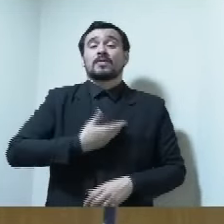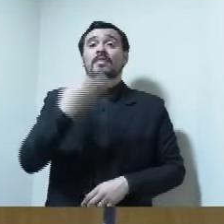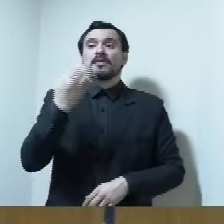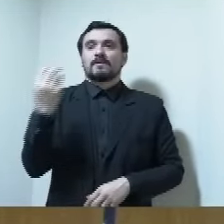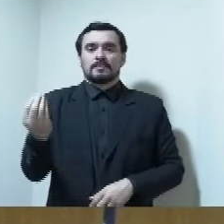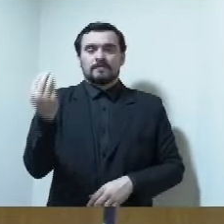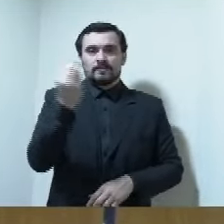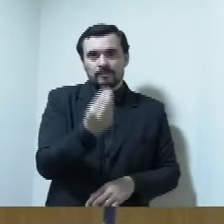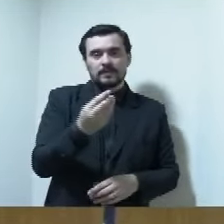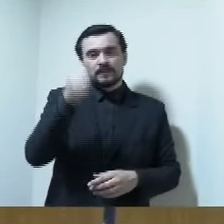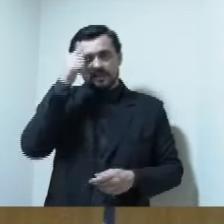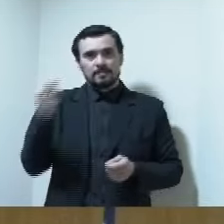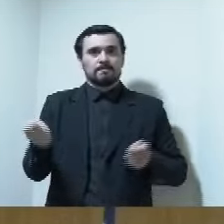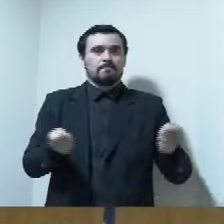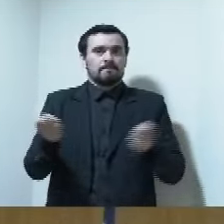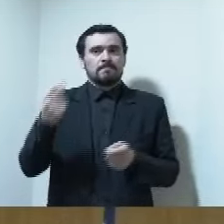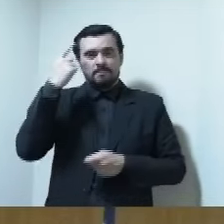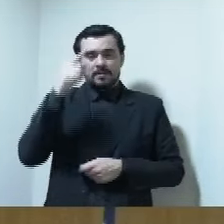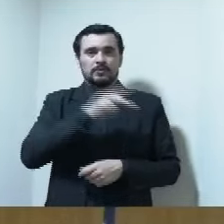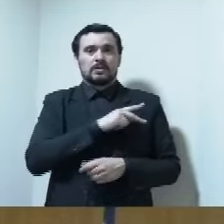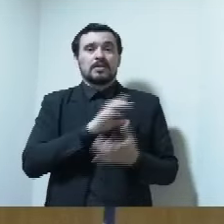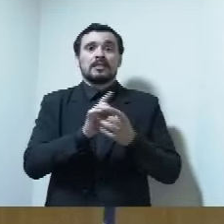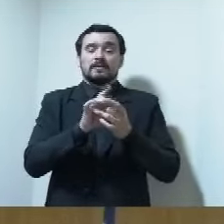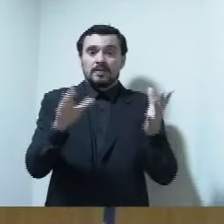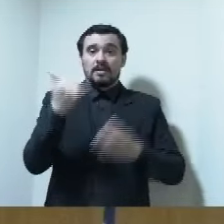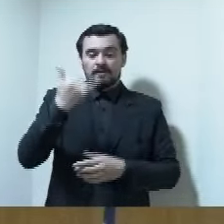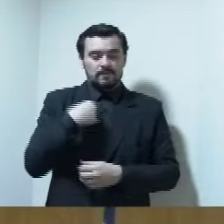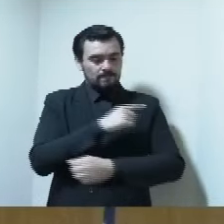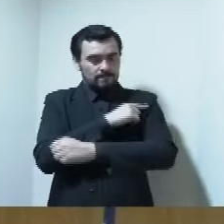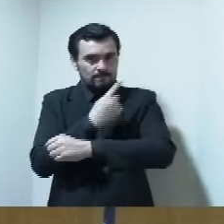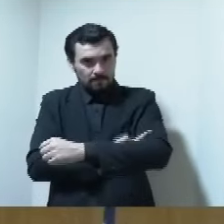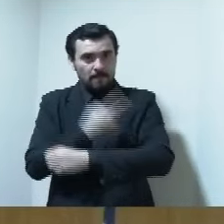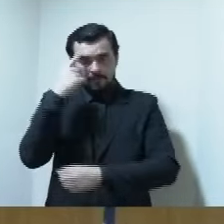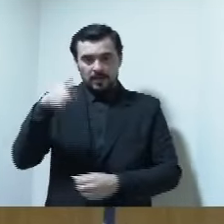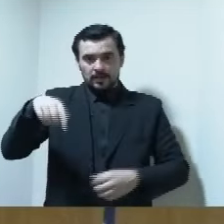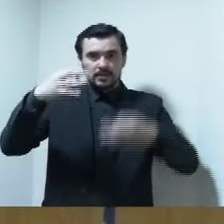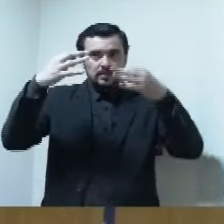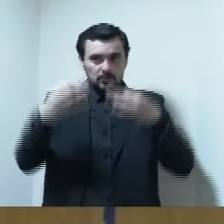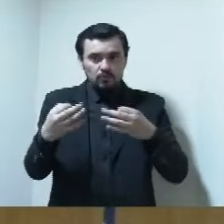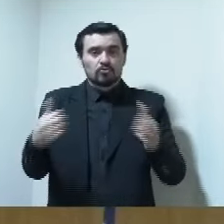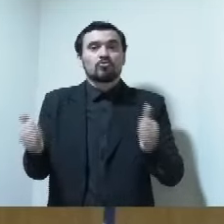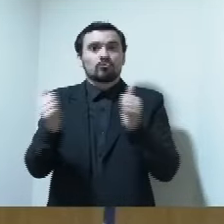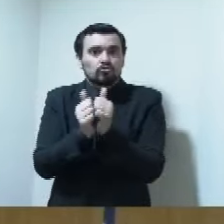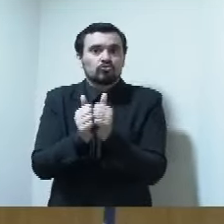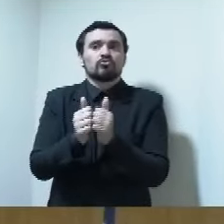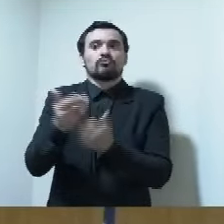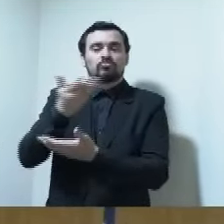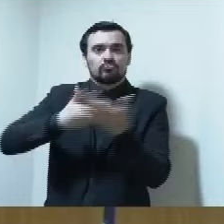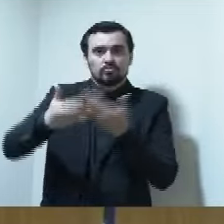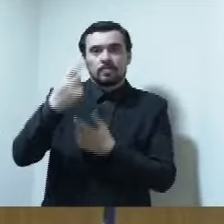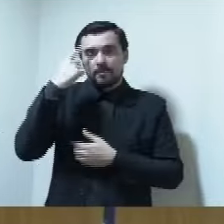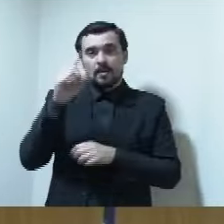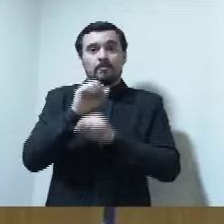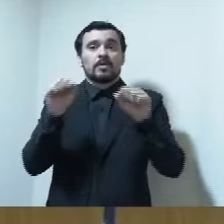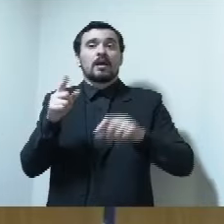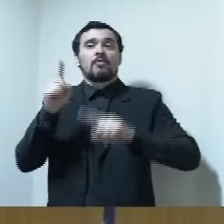ese vigoroso servidor del hombre libre. Debe tener la fuerza suficiente para asegurar la convivencia civilizada, para poner